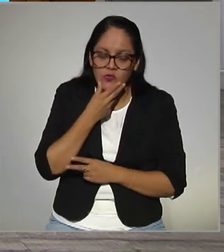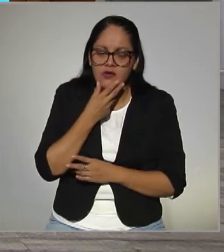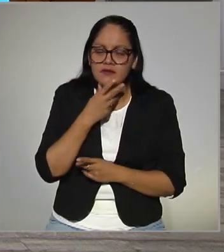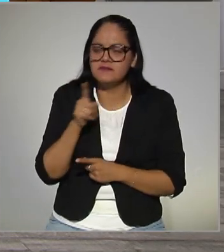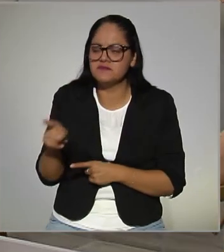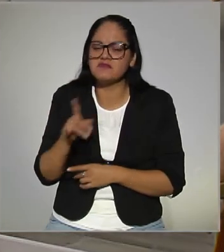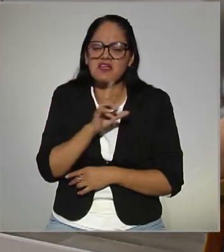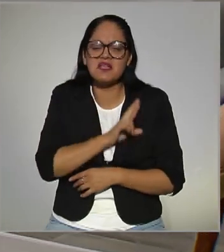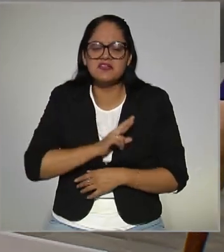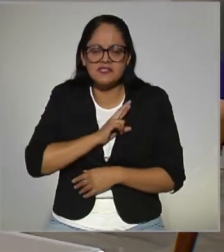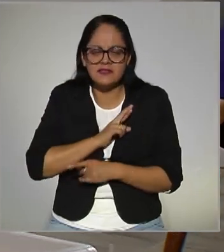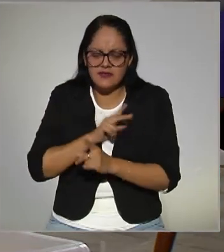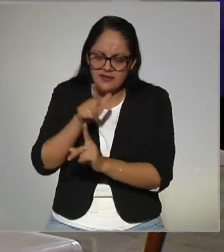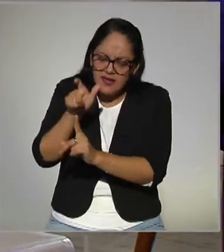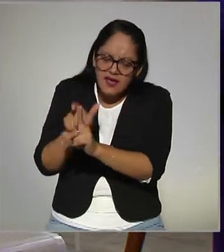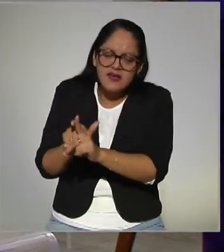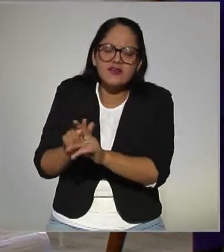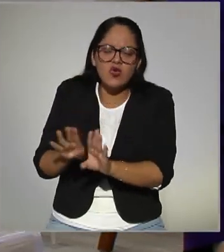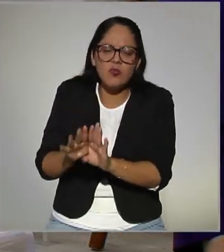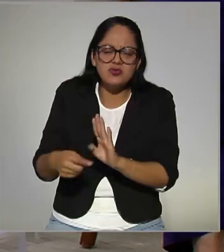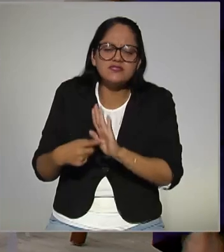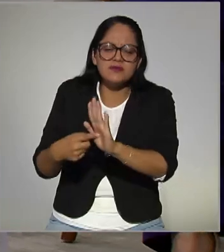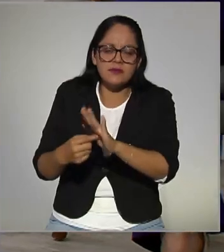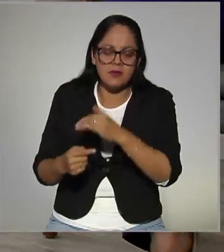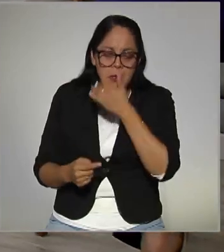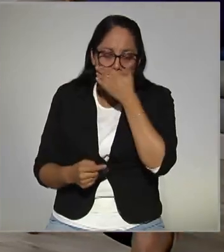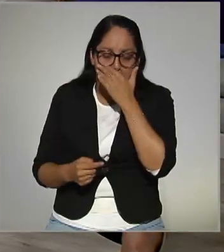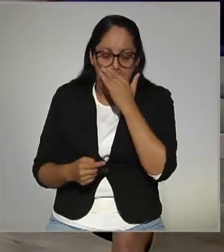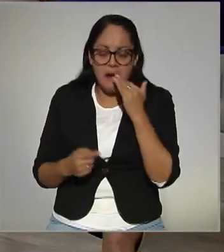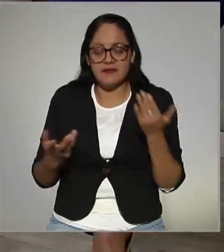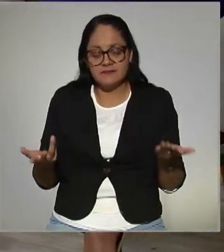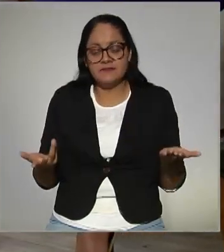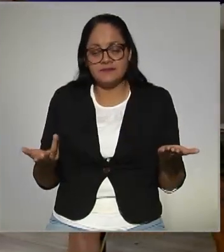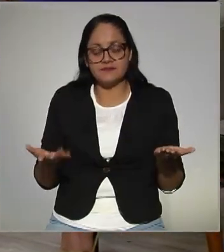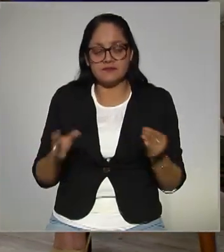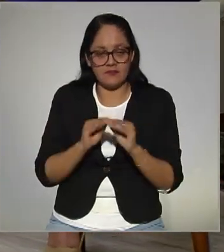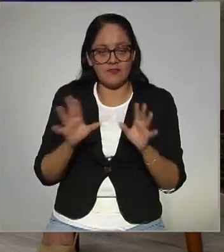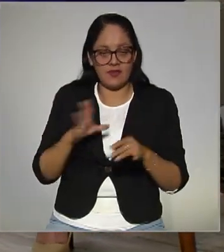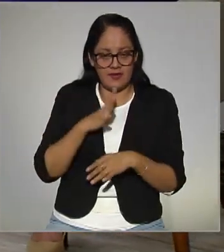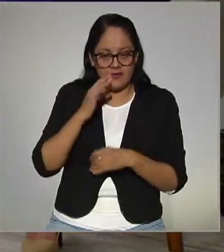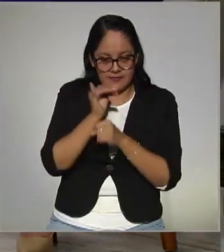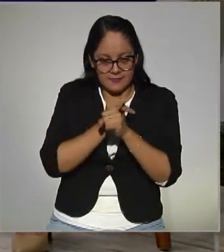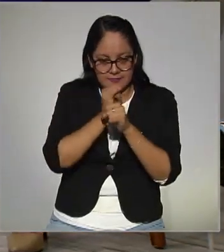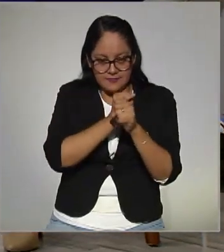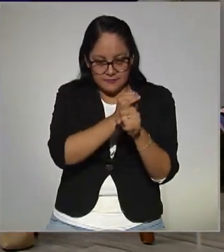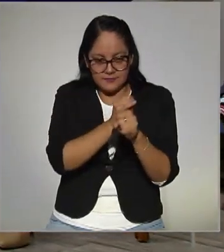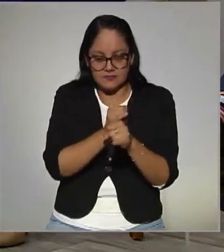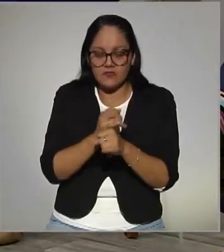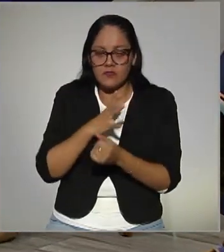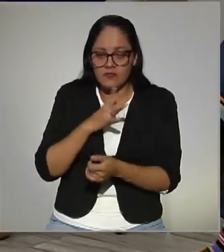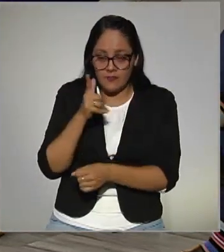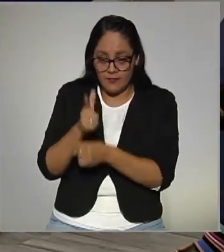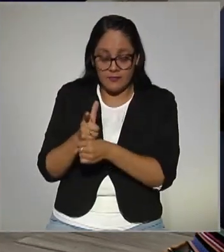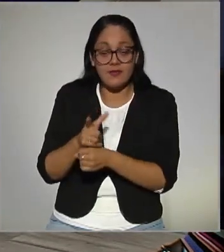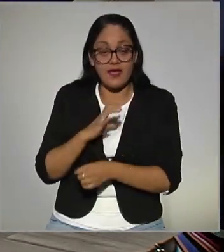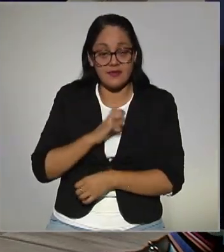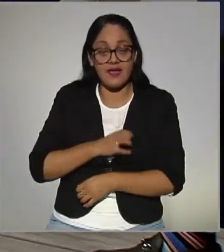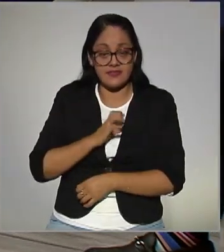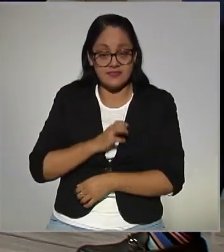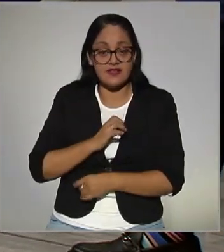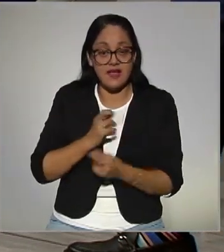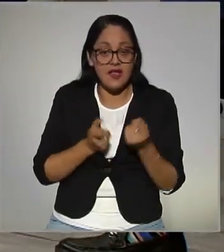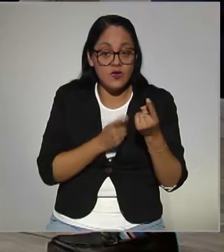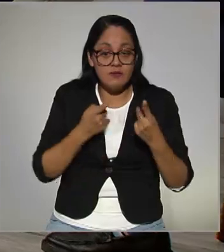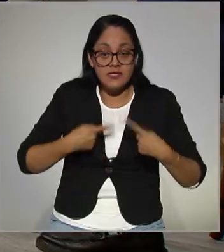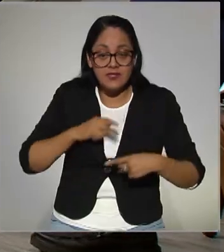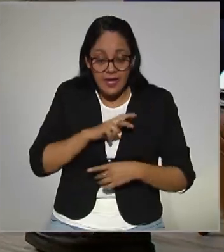manifiesta? De distintas maneras, según... Sí. Bueno, efectivamente, digo, hay esos estudios que no se atribuyen hasta el cáncer, ¿no? De alguna manera